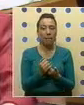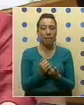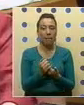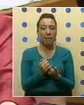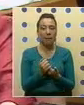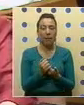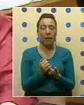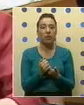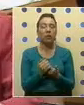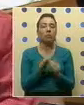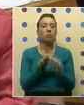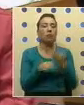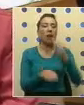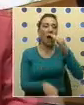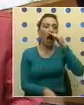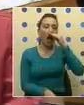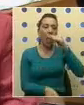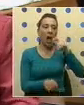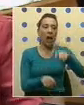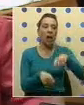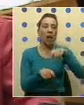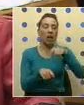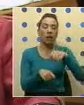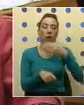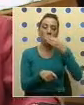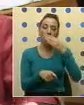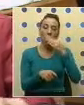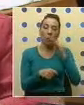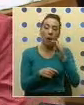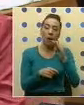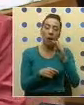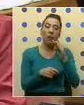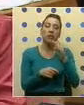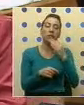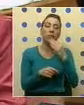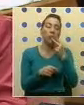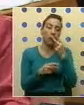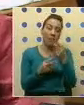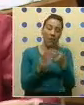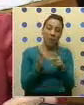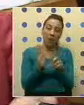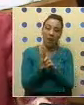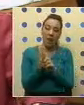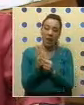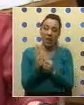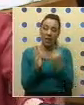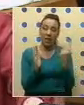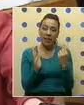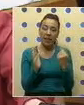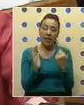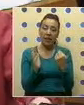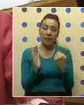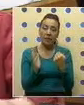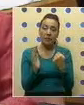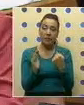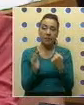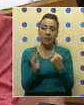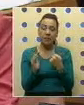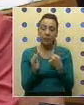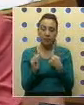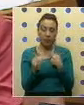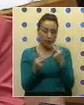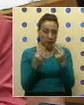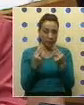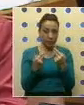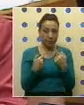nuestra agricultura. Pero cuando vamos al contexto general de la ley, a uno, y así lo hicimos ver en la